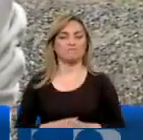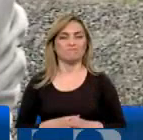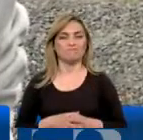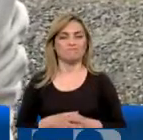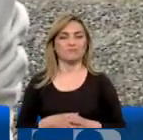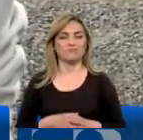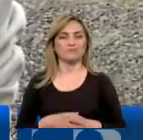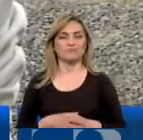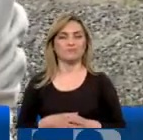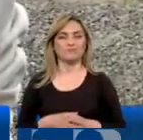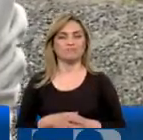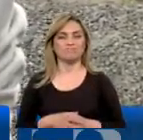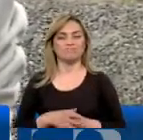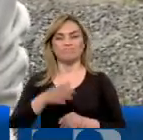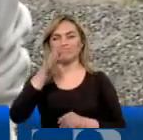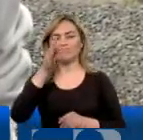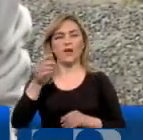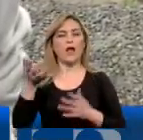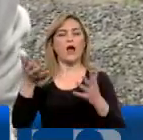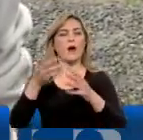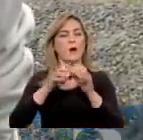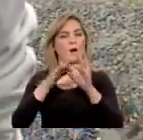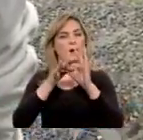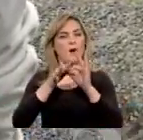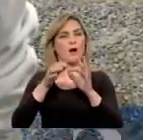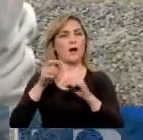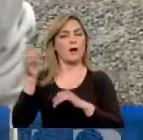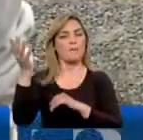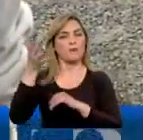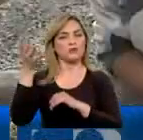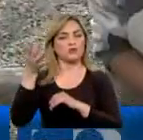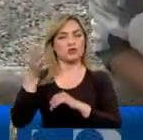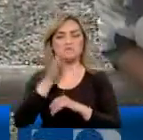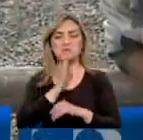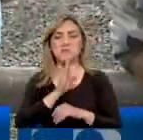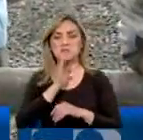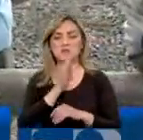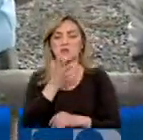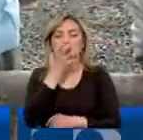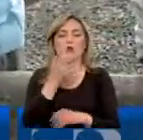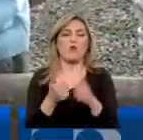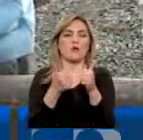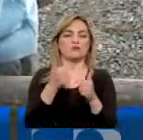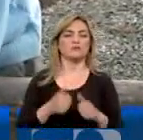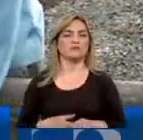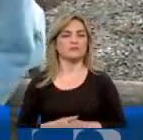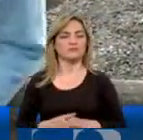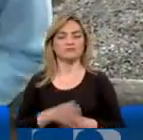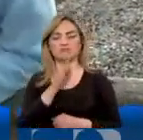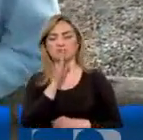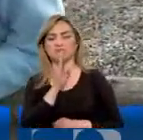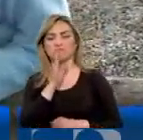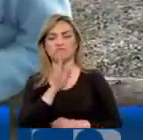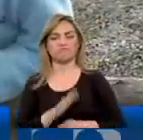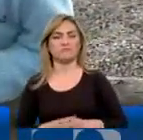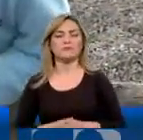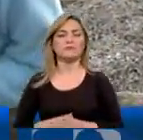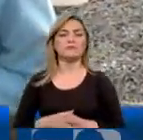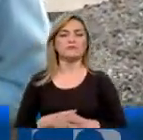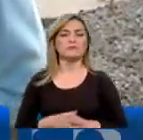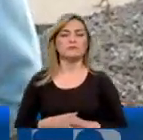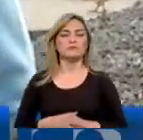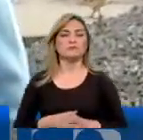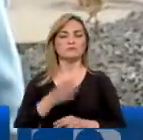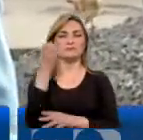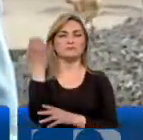con ustedes o es brava? Sí tiene paciencia. ¡Que se acabe la cuarentena! Que